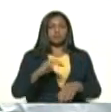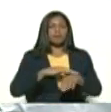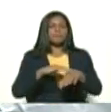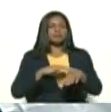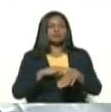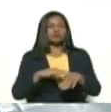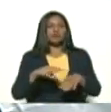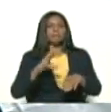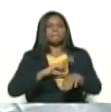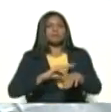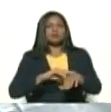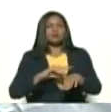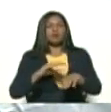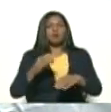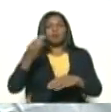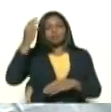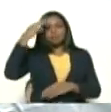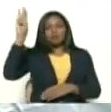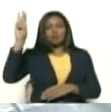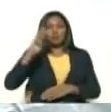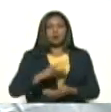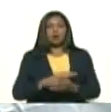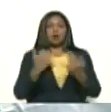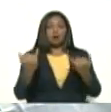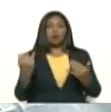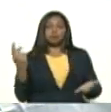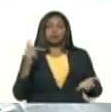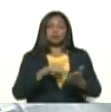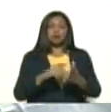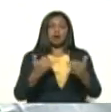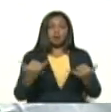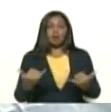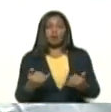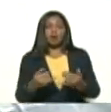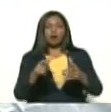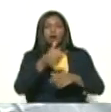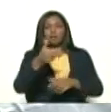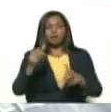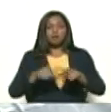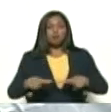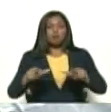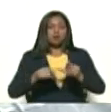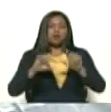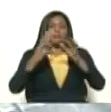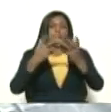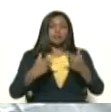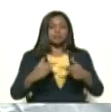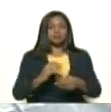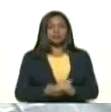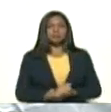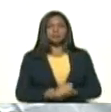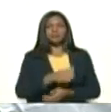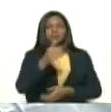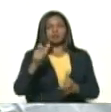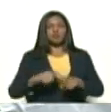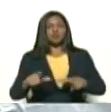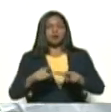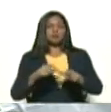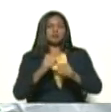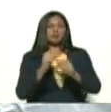médico cubana. Estamos, presidente, a las puertas de cada fábrica, de cada empresa, de cada ámbito